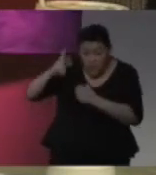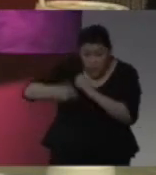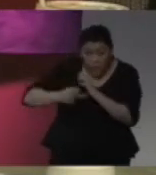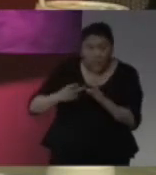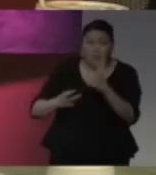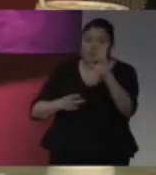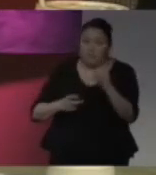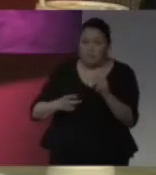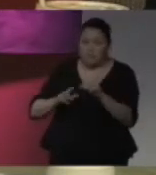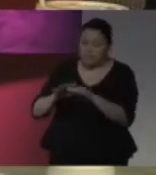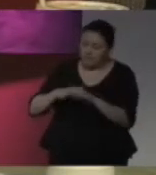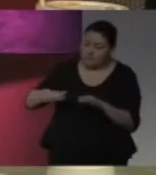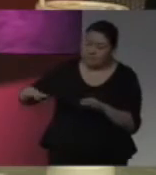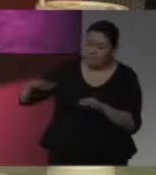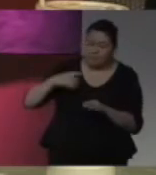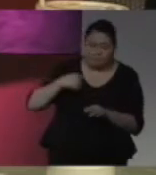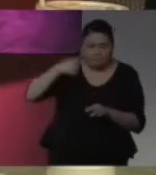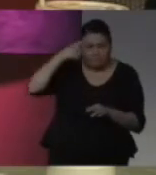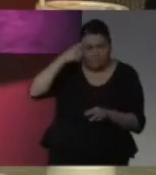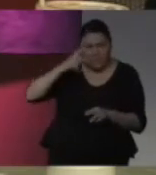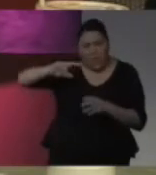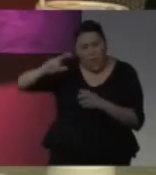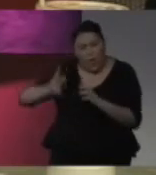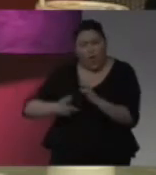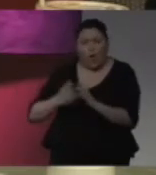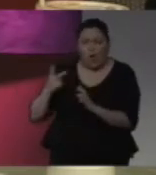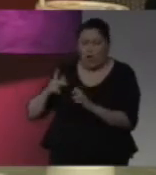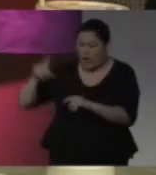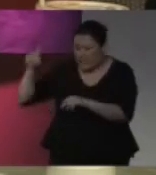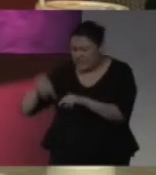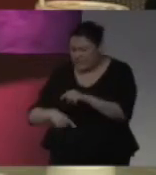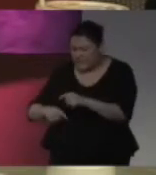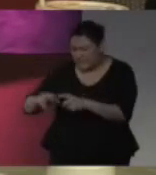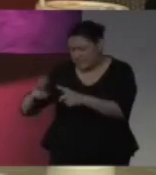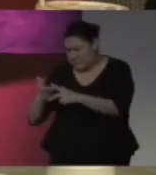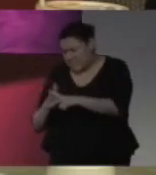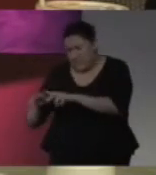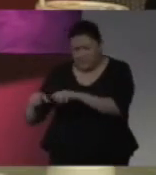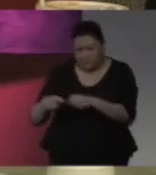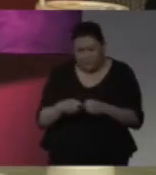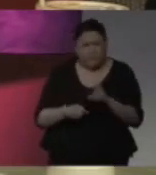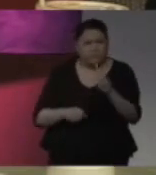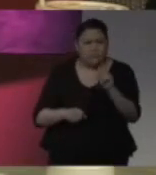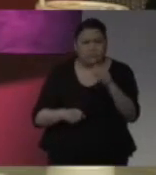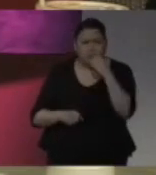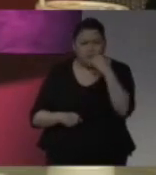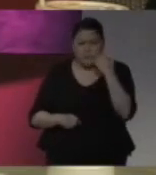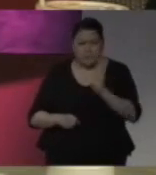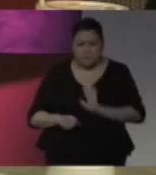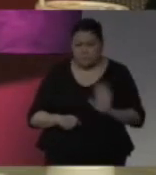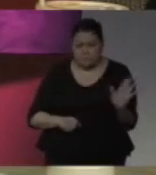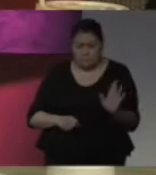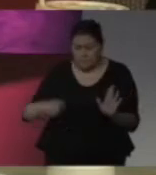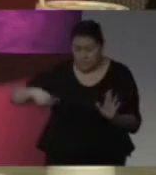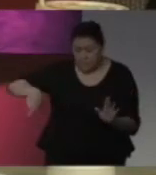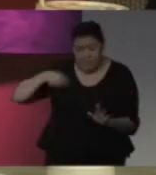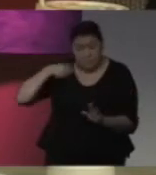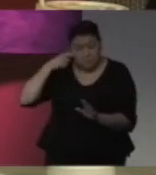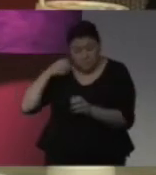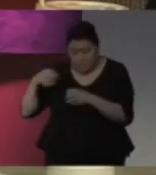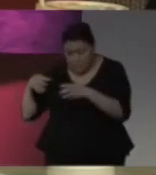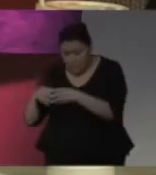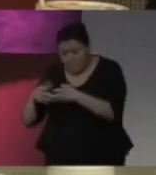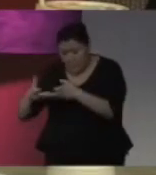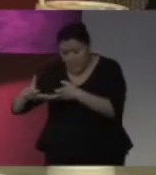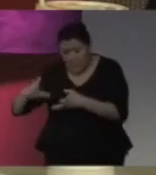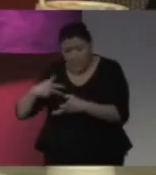es el sentido común generalizado que sobre todo se alberga en el seno de las comunidades, que no se repita más nunca